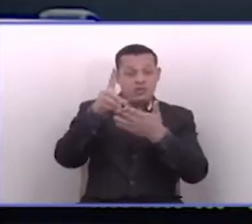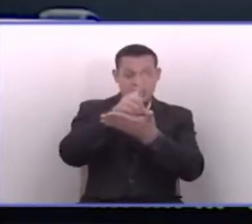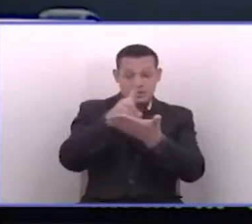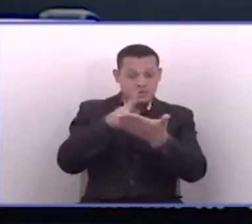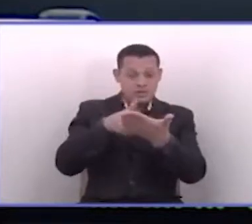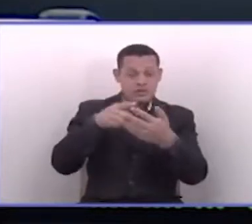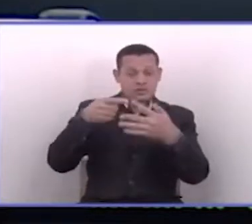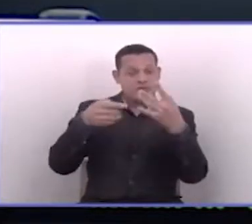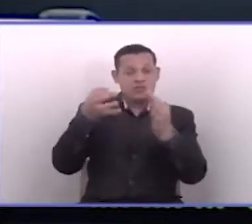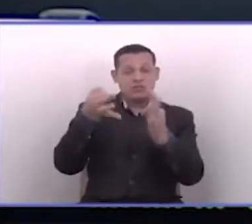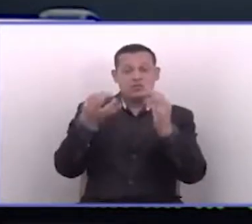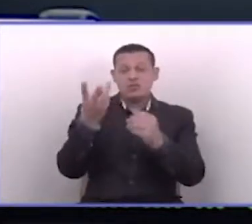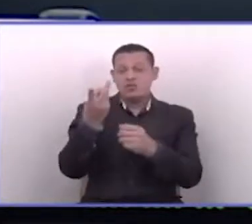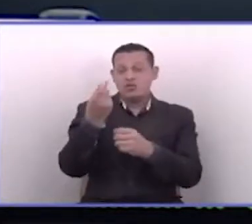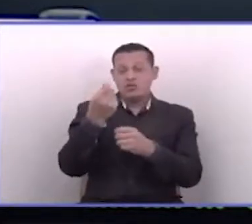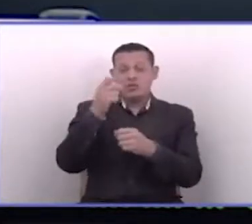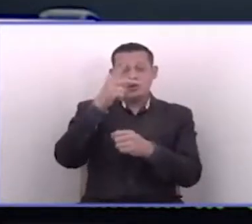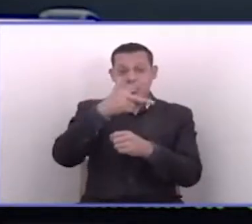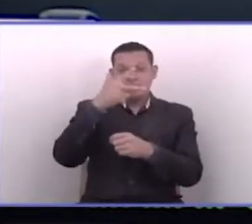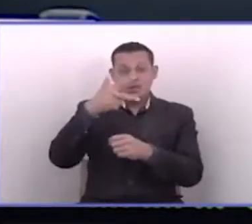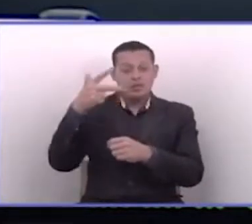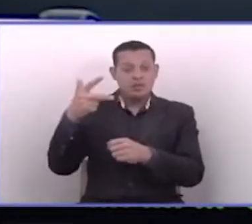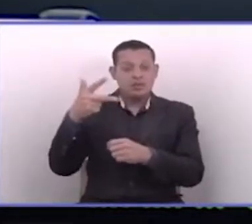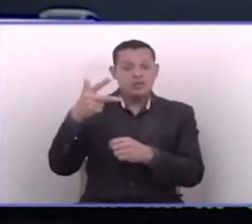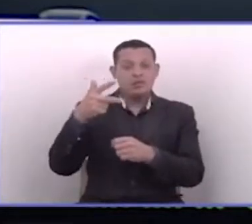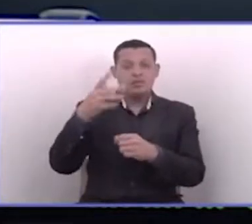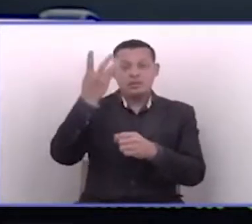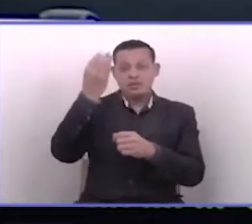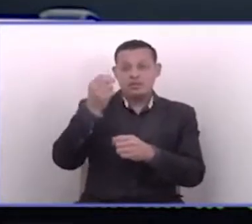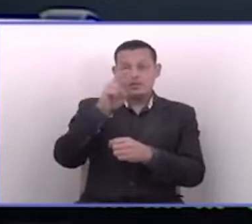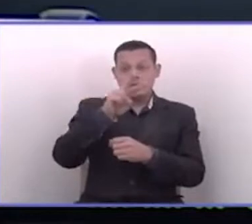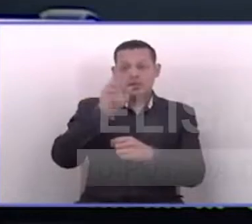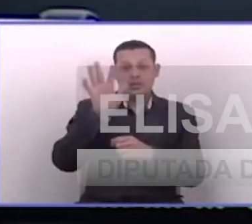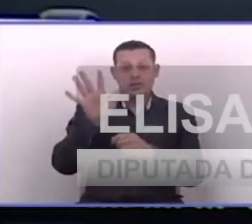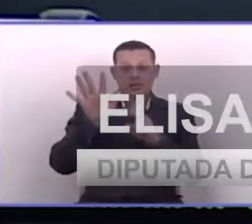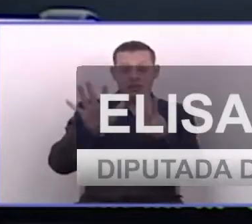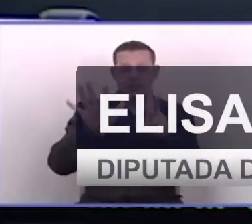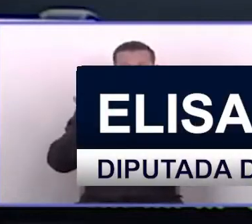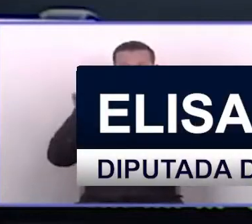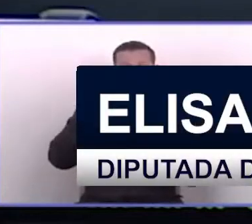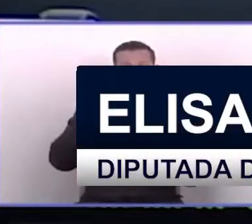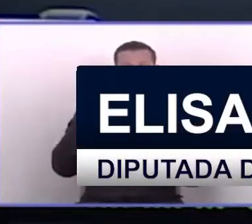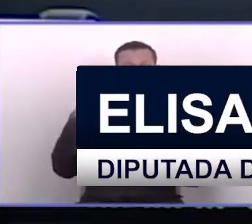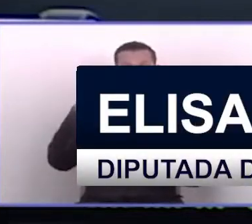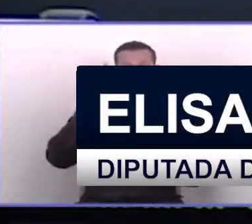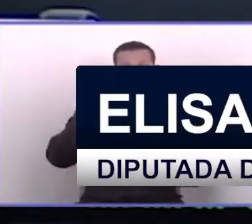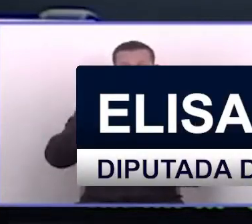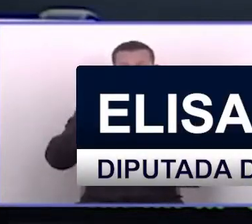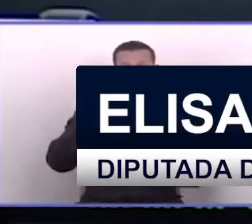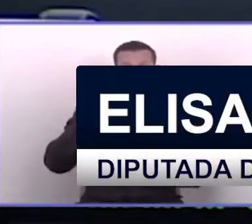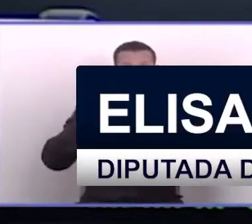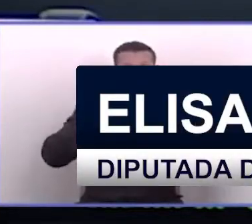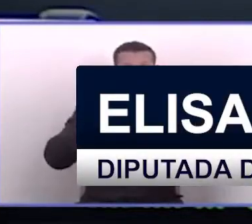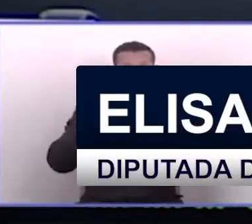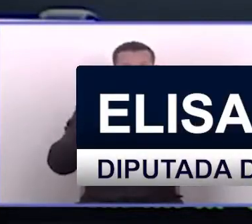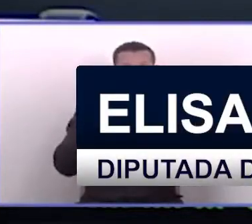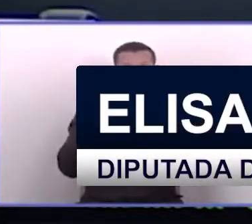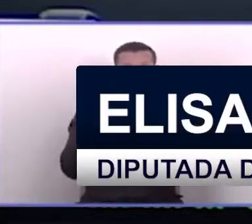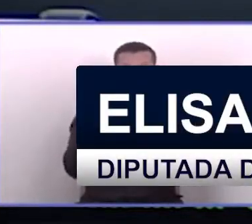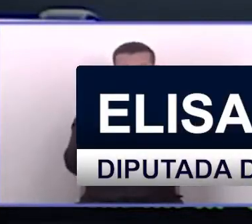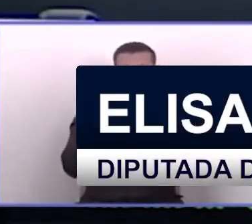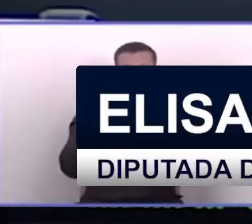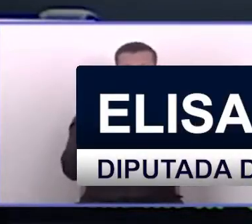Decreto Legislativo número 333, de fecha 27 de marzo de 2022, publicado en el Diario